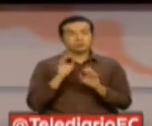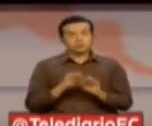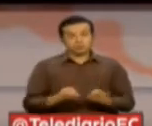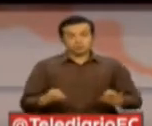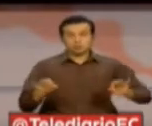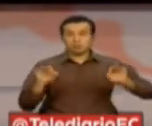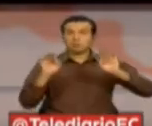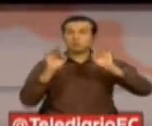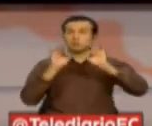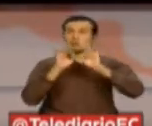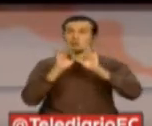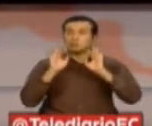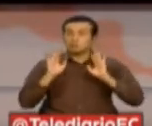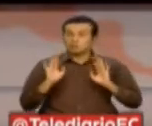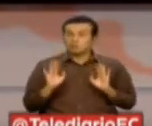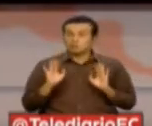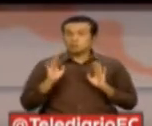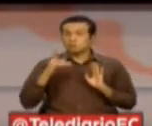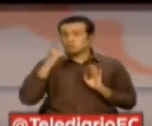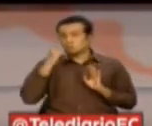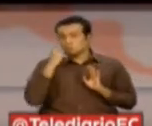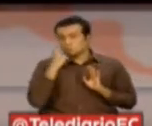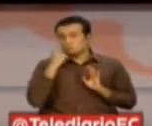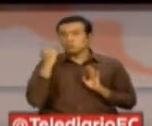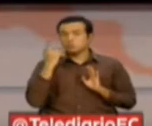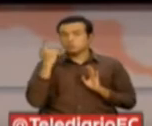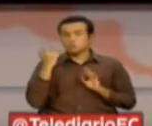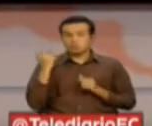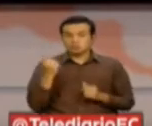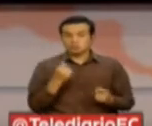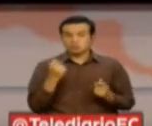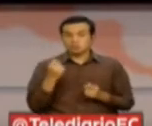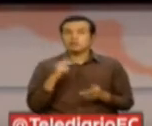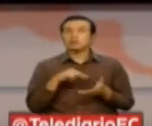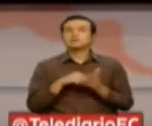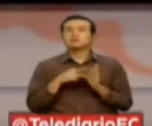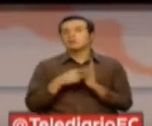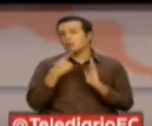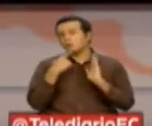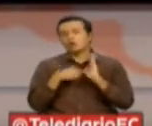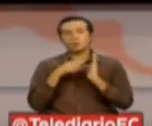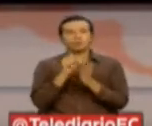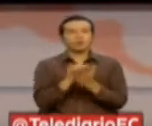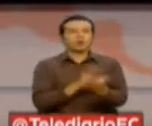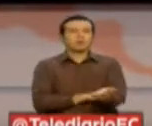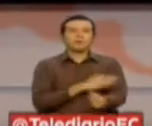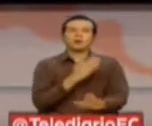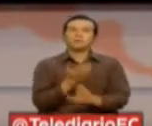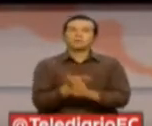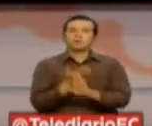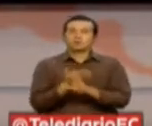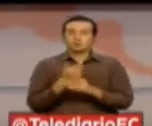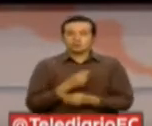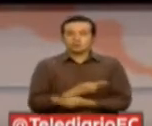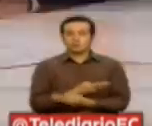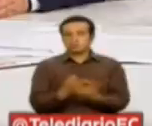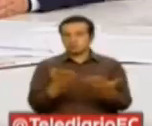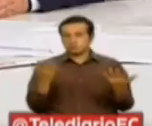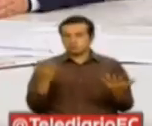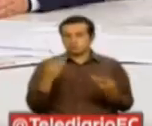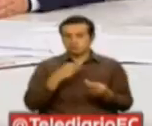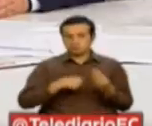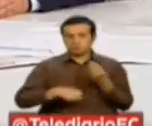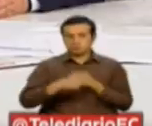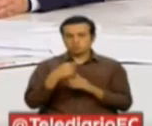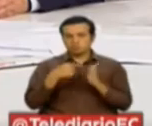y no la condición sine qua non para que se entreguen los recursos a qué me refiero el programa está planteando que se va a entregar el incentivo la